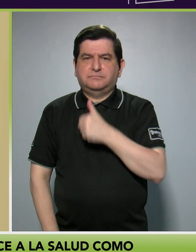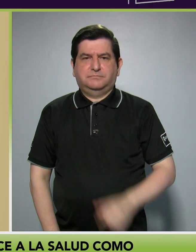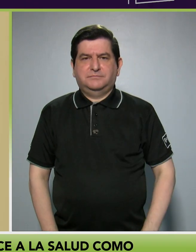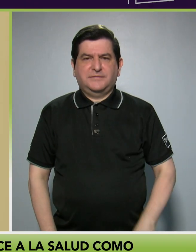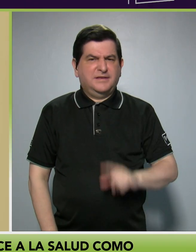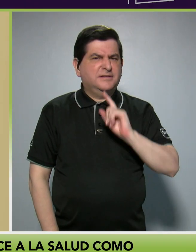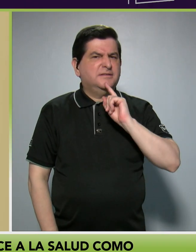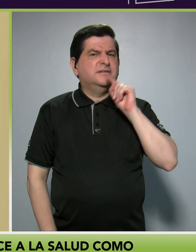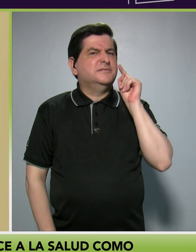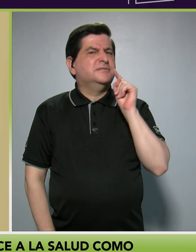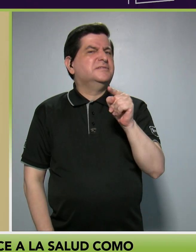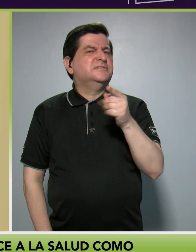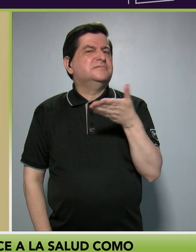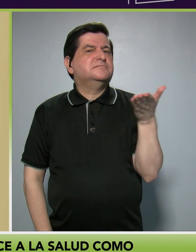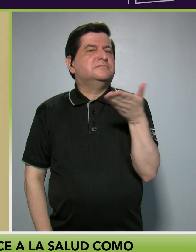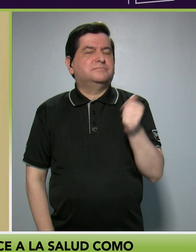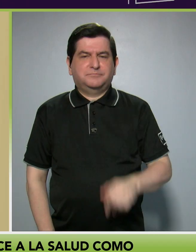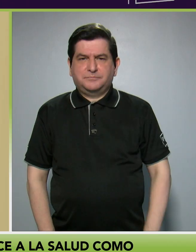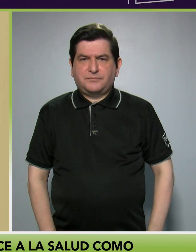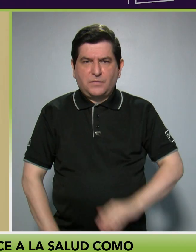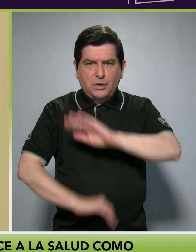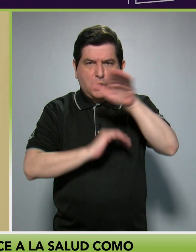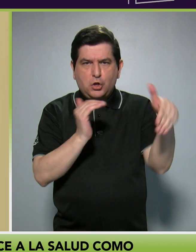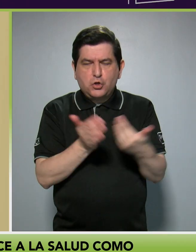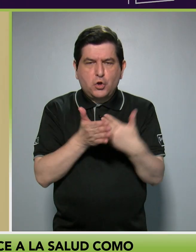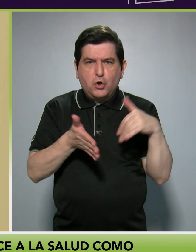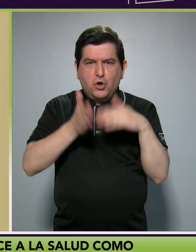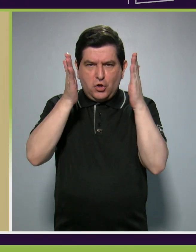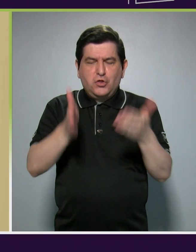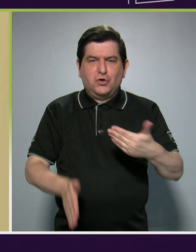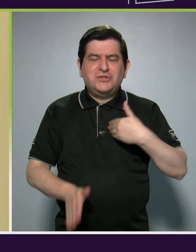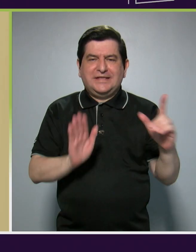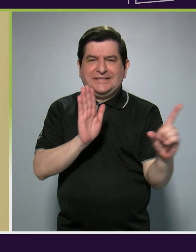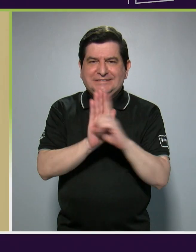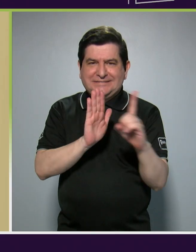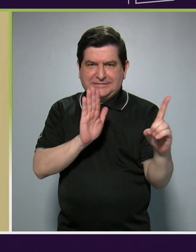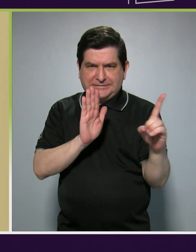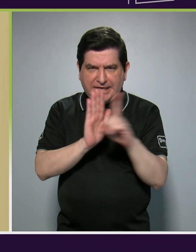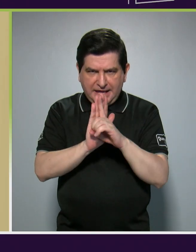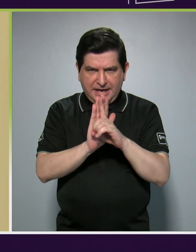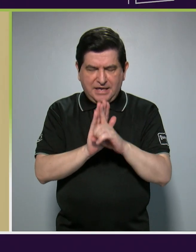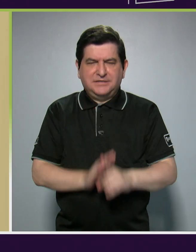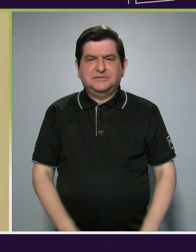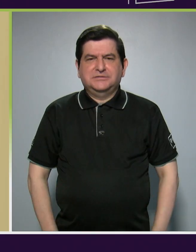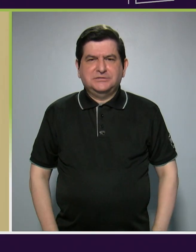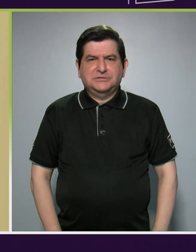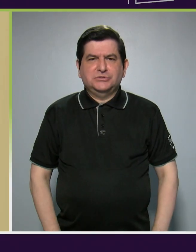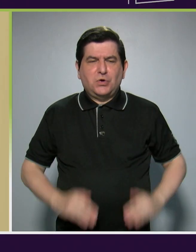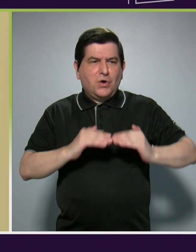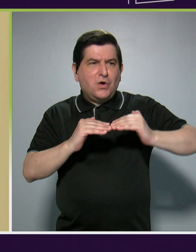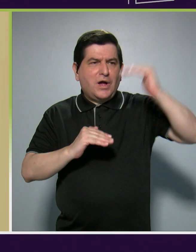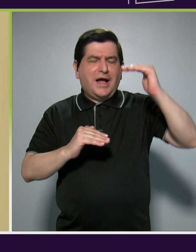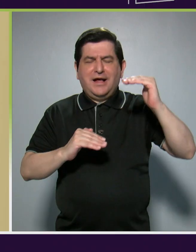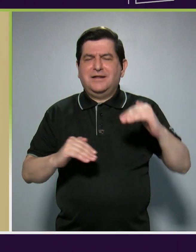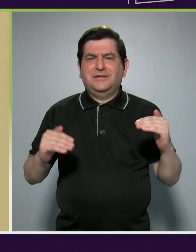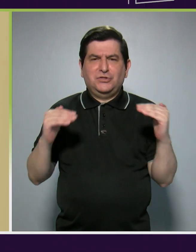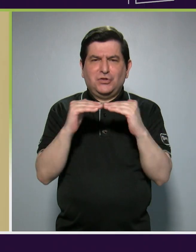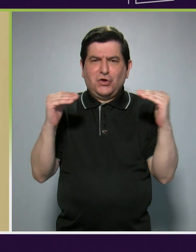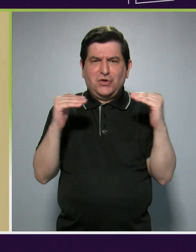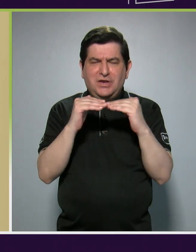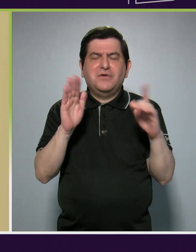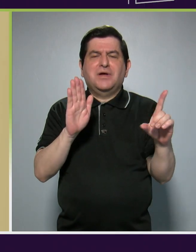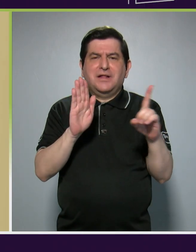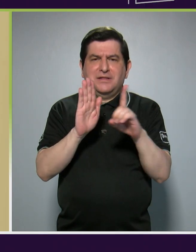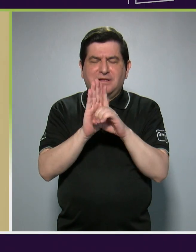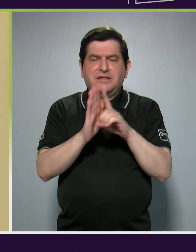dice que cualquier estudiante tiene el derecho de gozar al más alto nivel de este